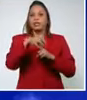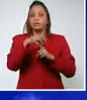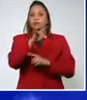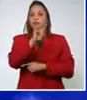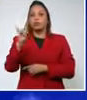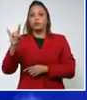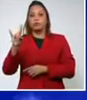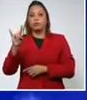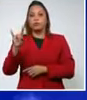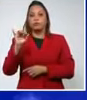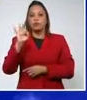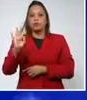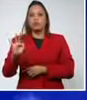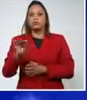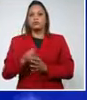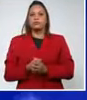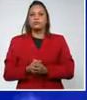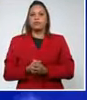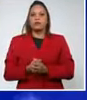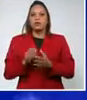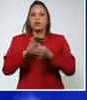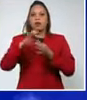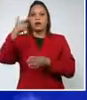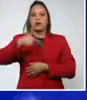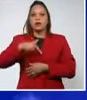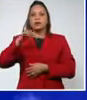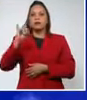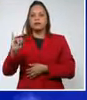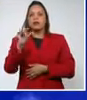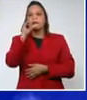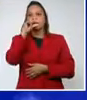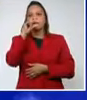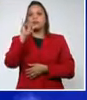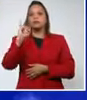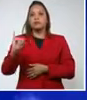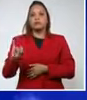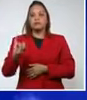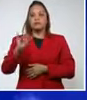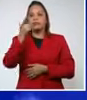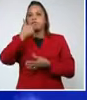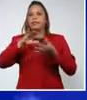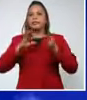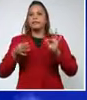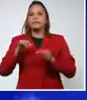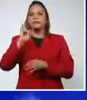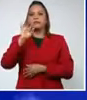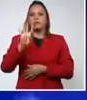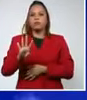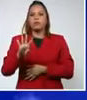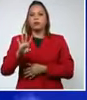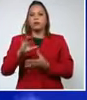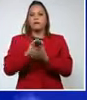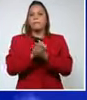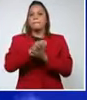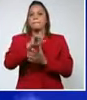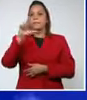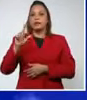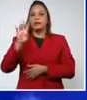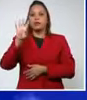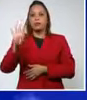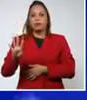8. Guanajay y Bauta con 6 cada uno. Artemisa y Mariel con 4 cada